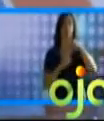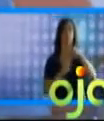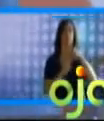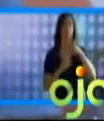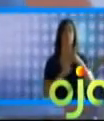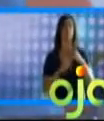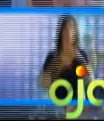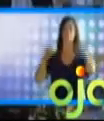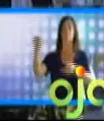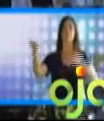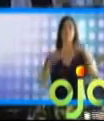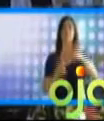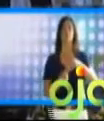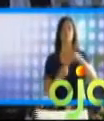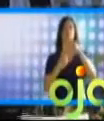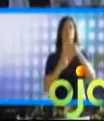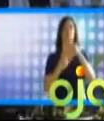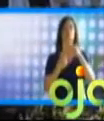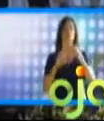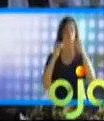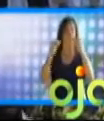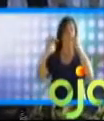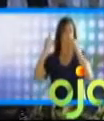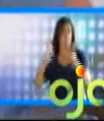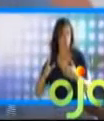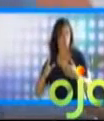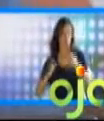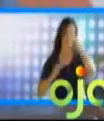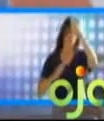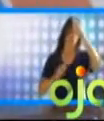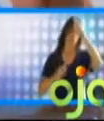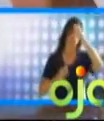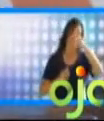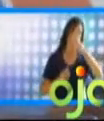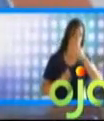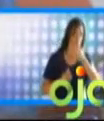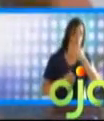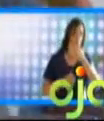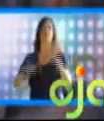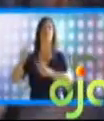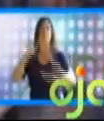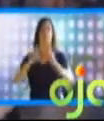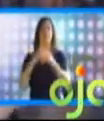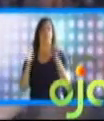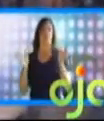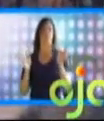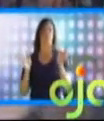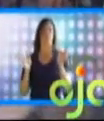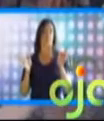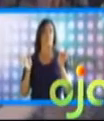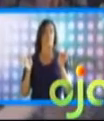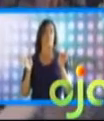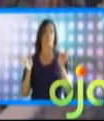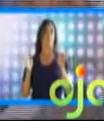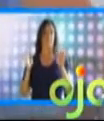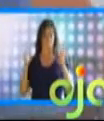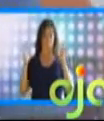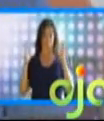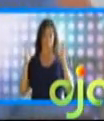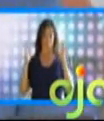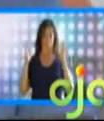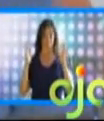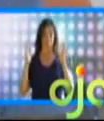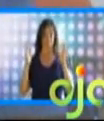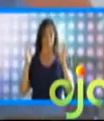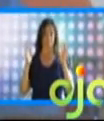conocimiento de público ya el conocimiento no esté en los libros el conocimiento acumulado por la humanidad está ahí al acceso de